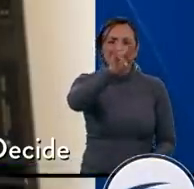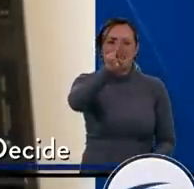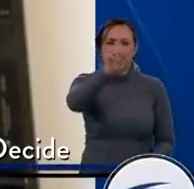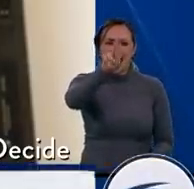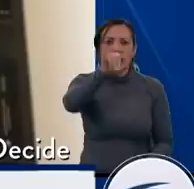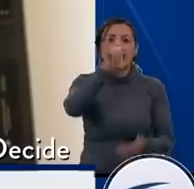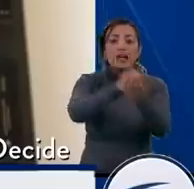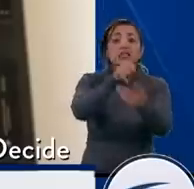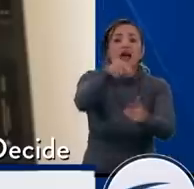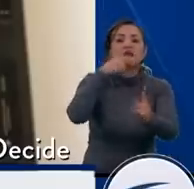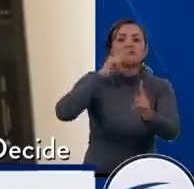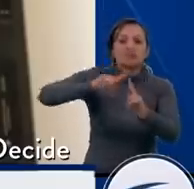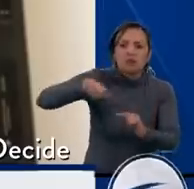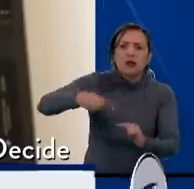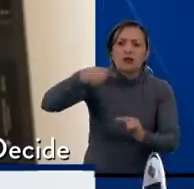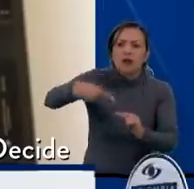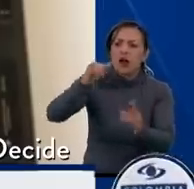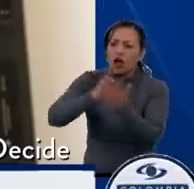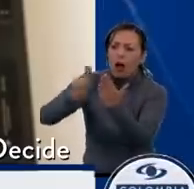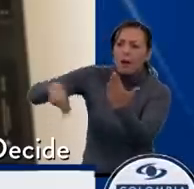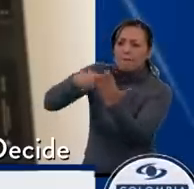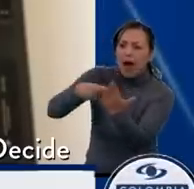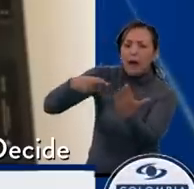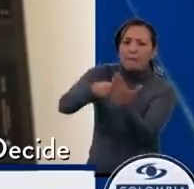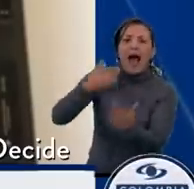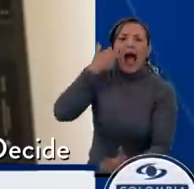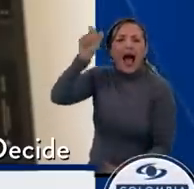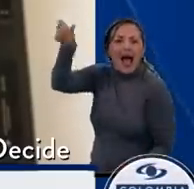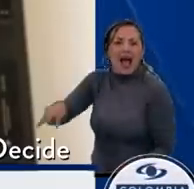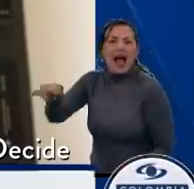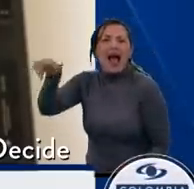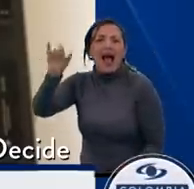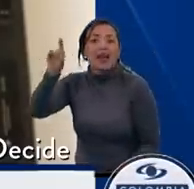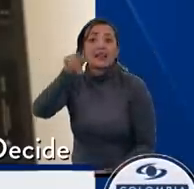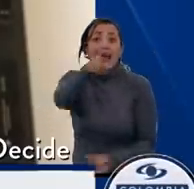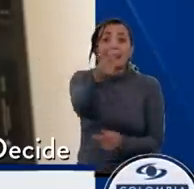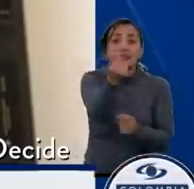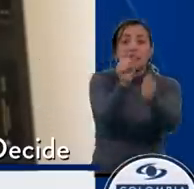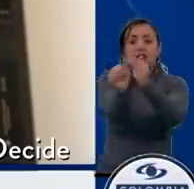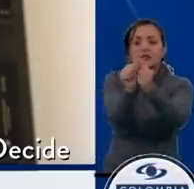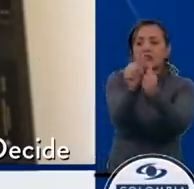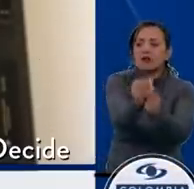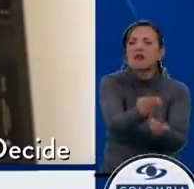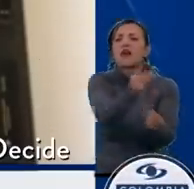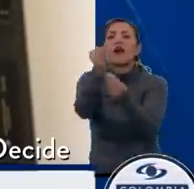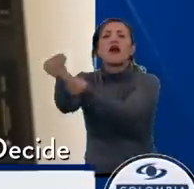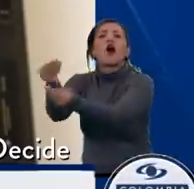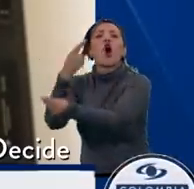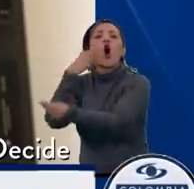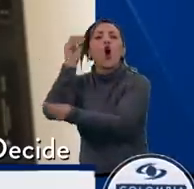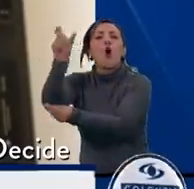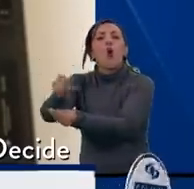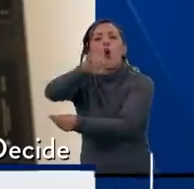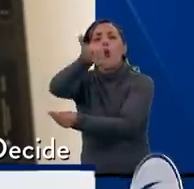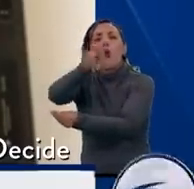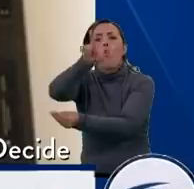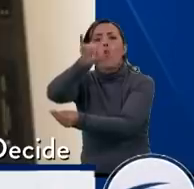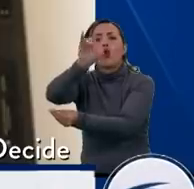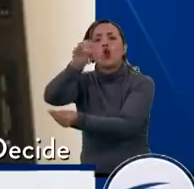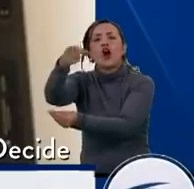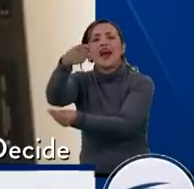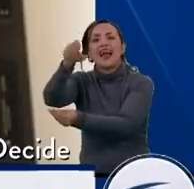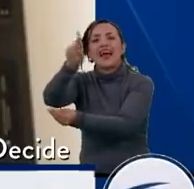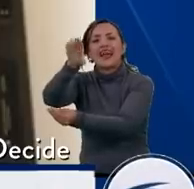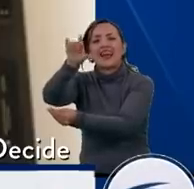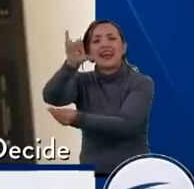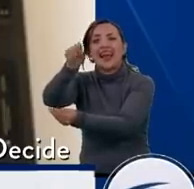ex senadora Aida Merlano. Faisal Puri entregaba dineros en efectivo al señor Julio Gerlain, quien era quien